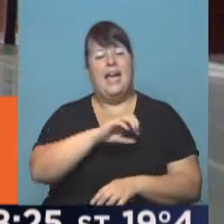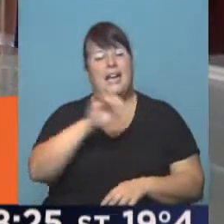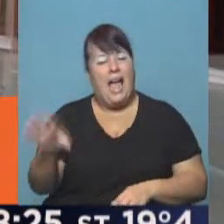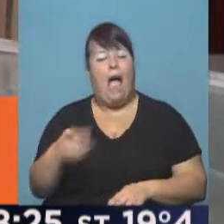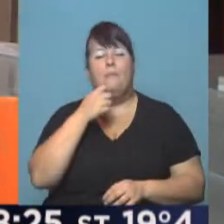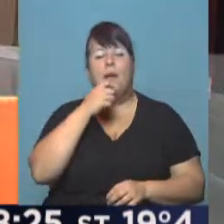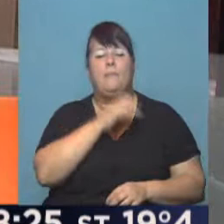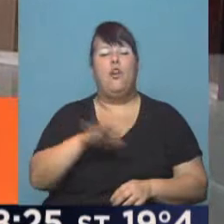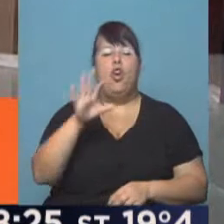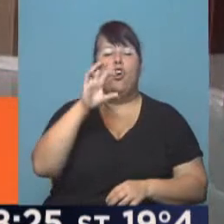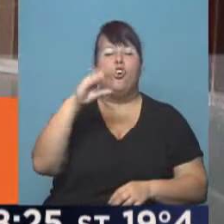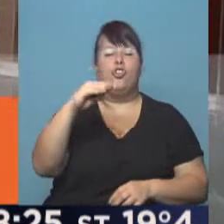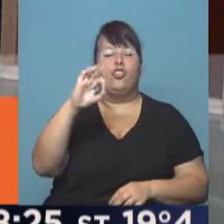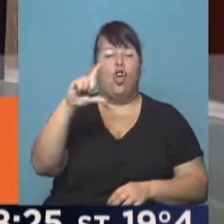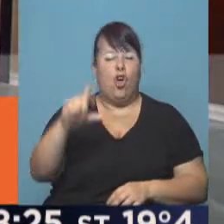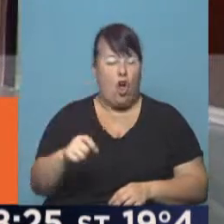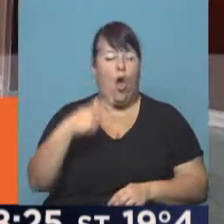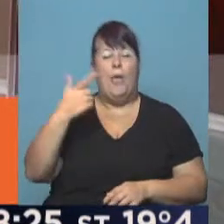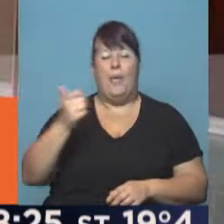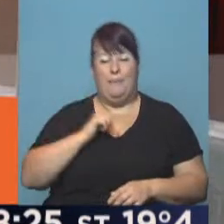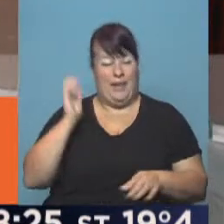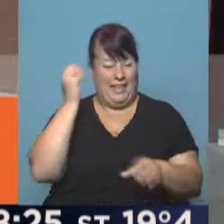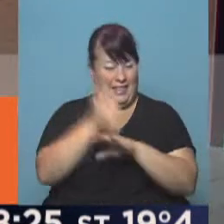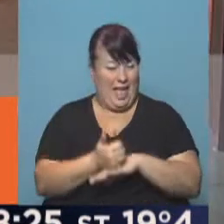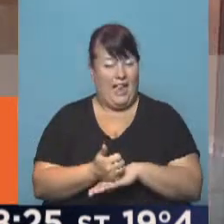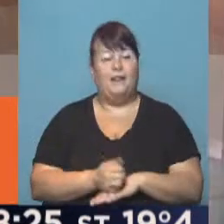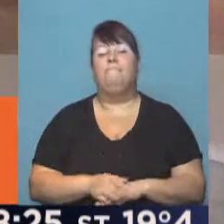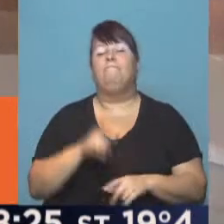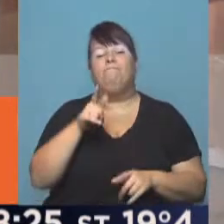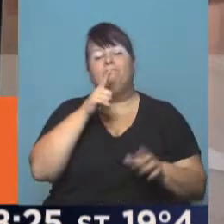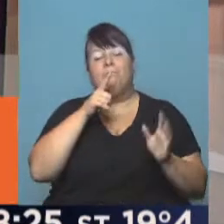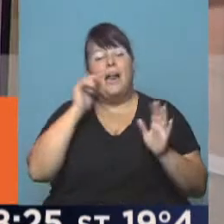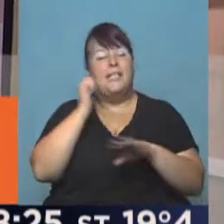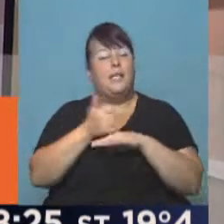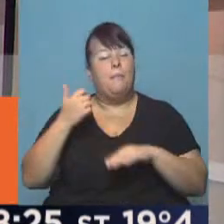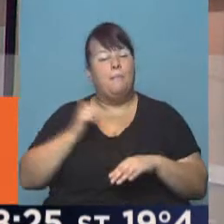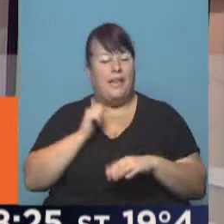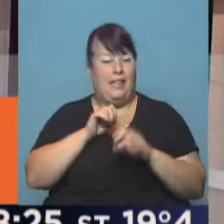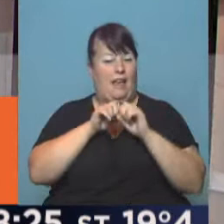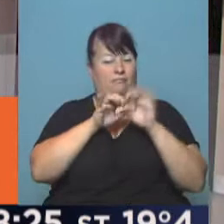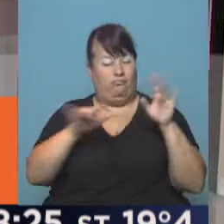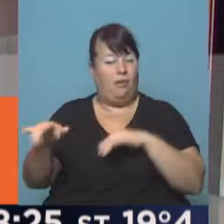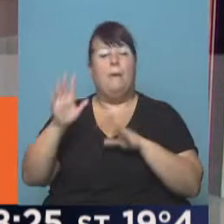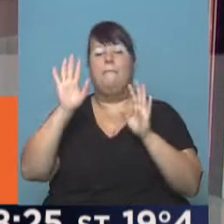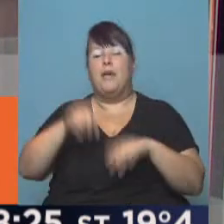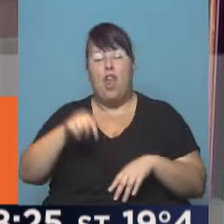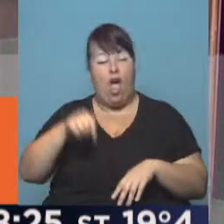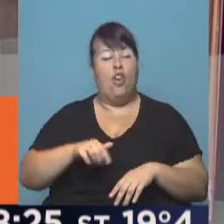por ejemplo en la zona del Chocó, con la incursión paramilitar, paramilitares que supuestamente se habían desmovilizado, pero que hoy